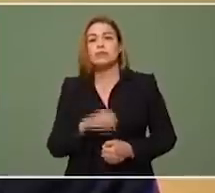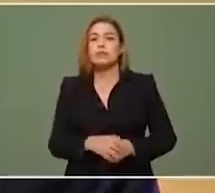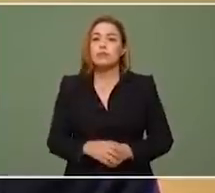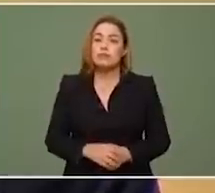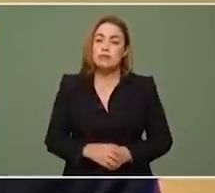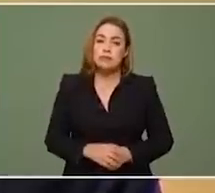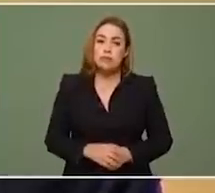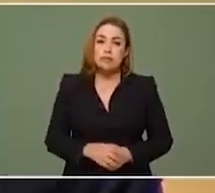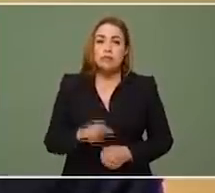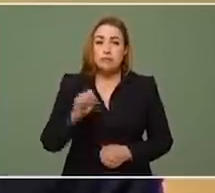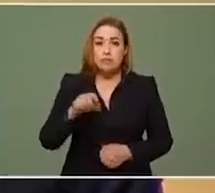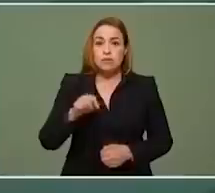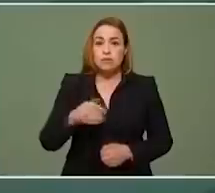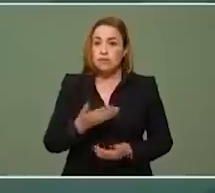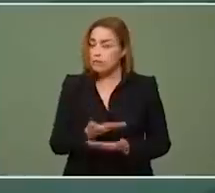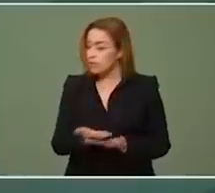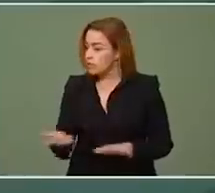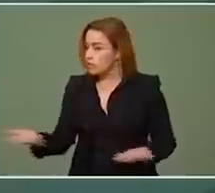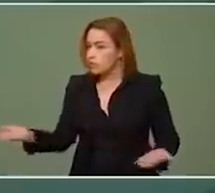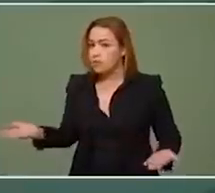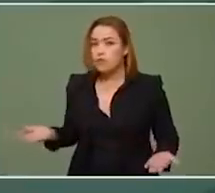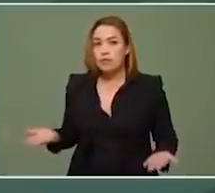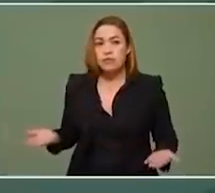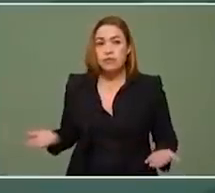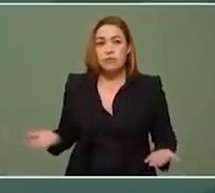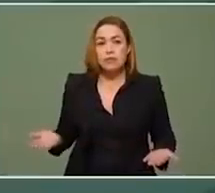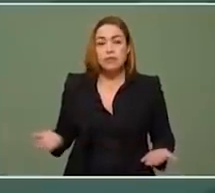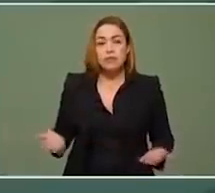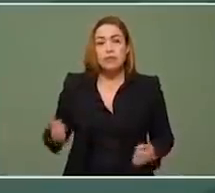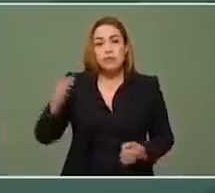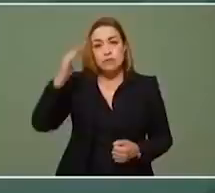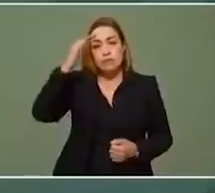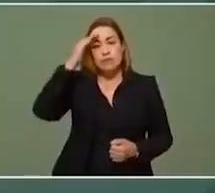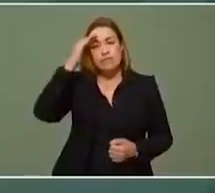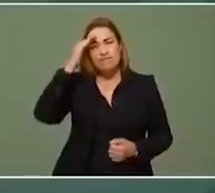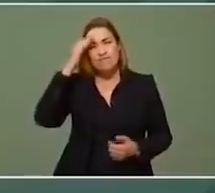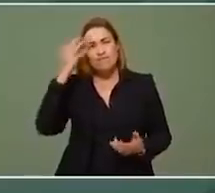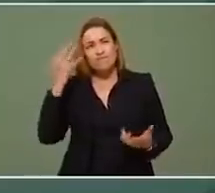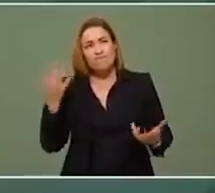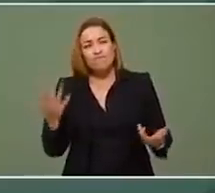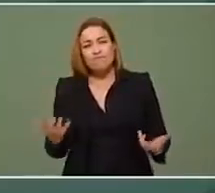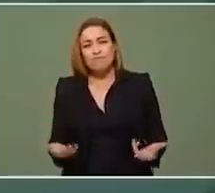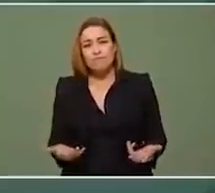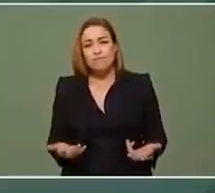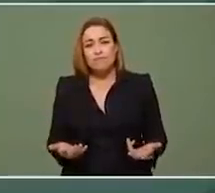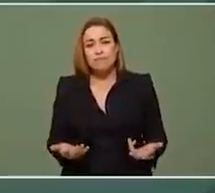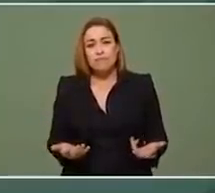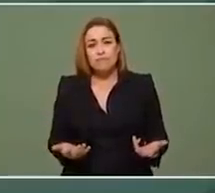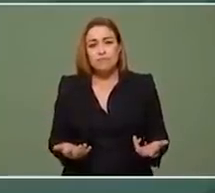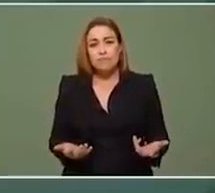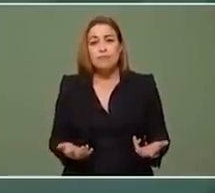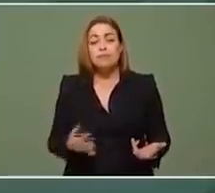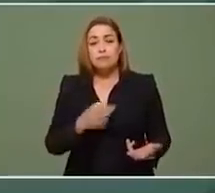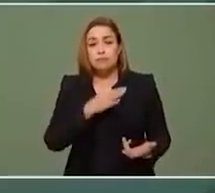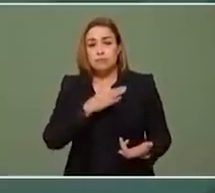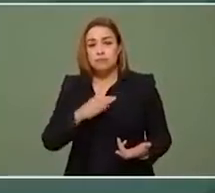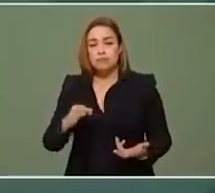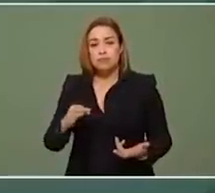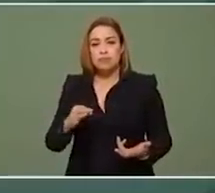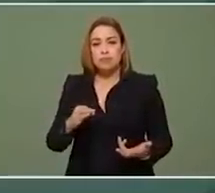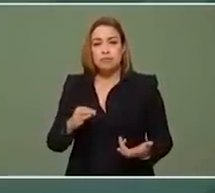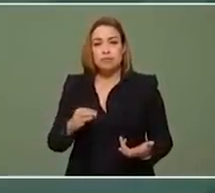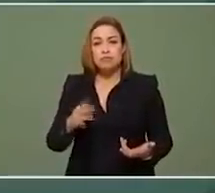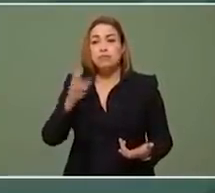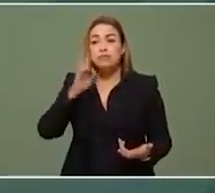y nosotros pensamos que para enfrentar el problema de la inseguridad